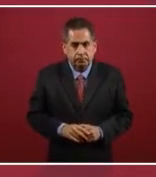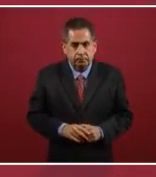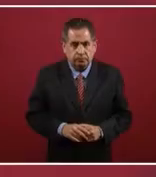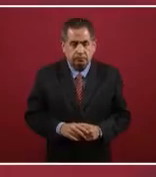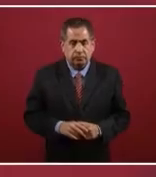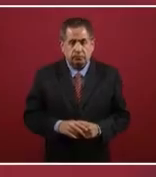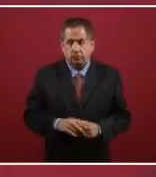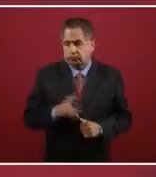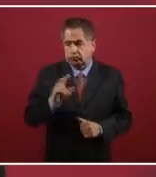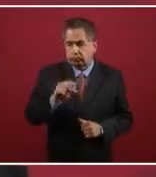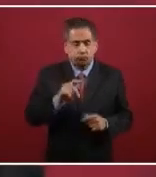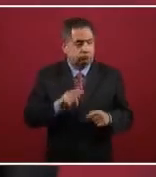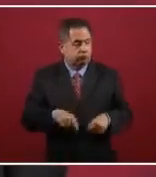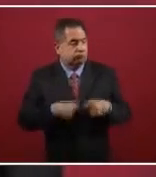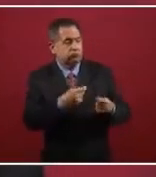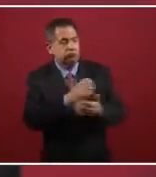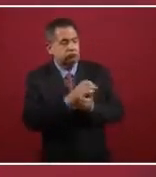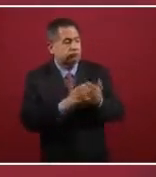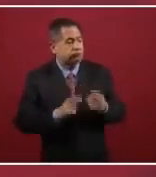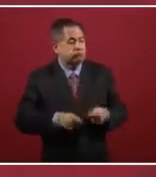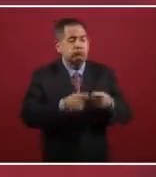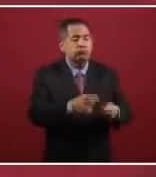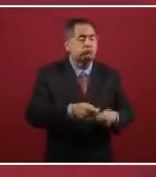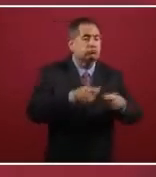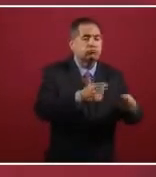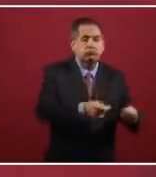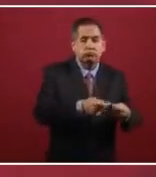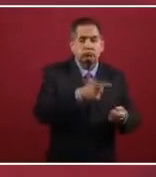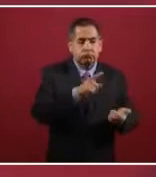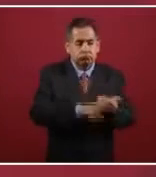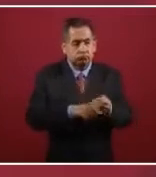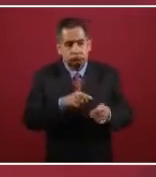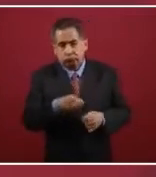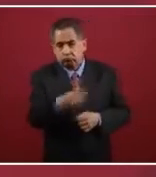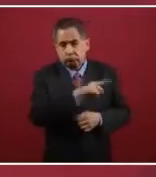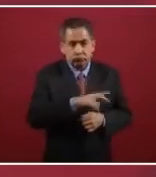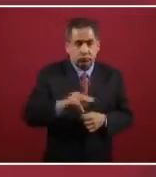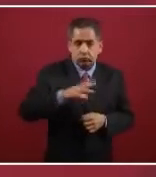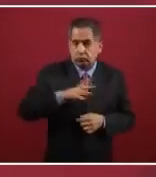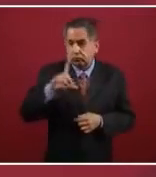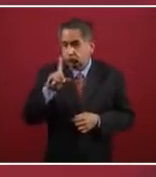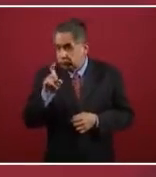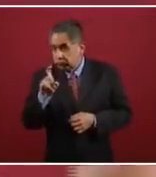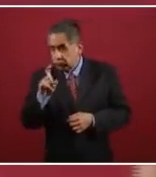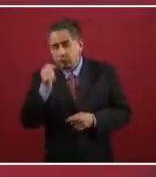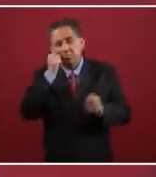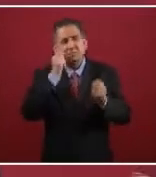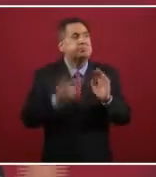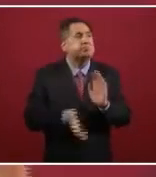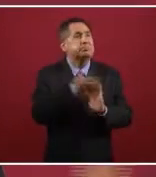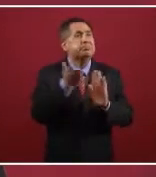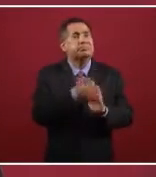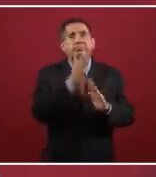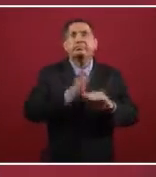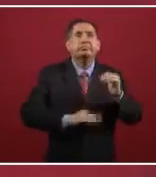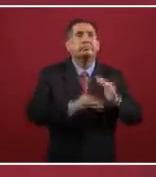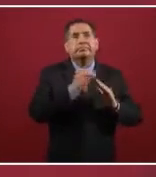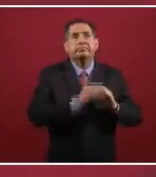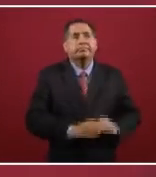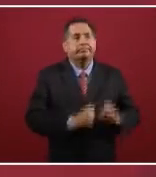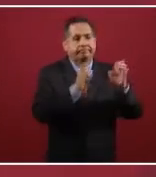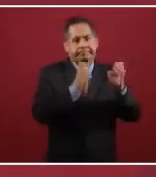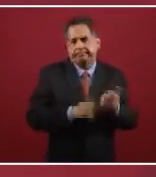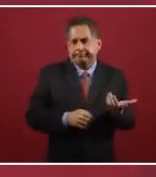y no otorgar permisos de construcción en donde no hay agua unidades habitacionales en